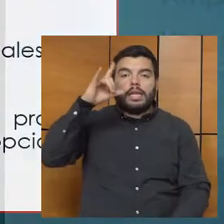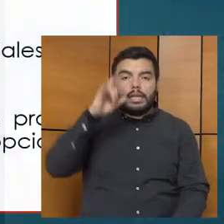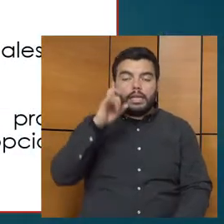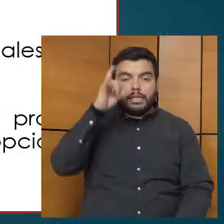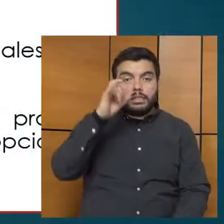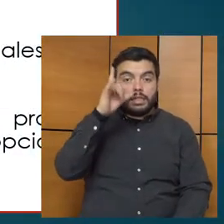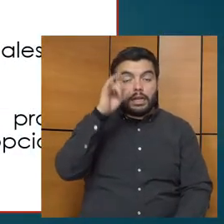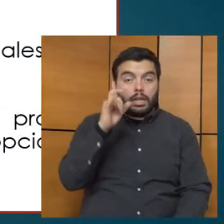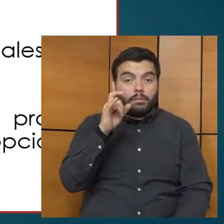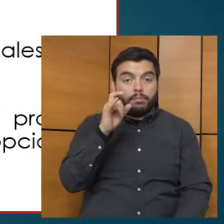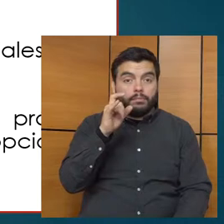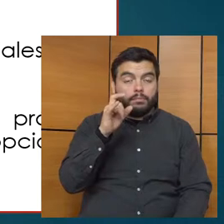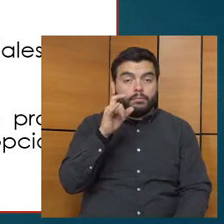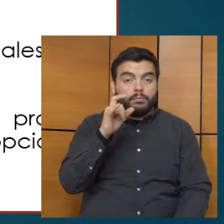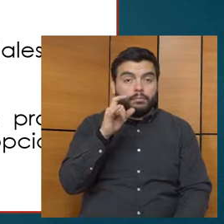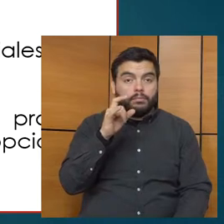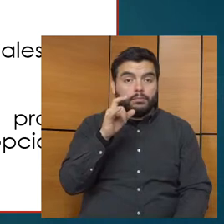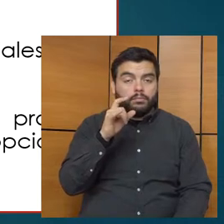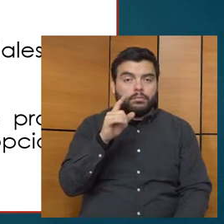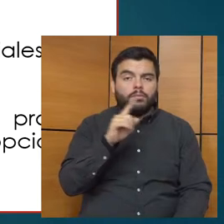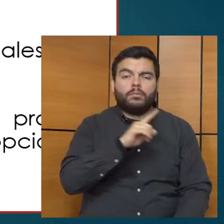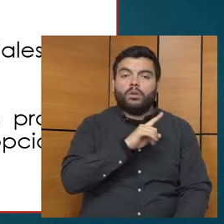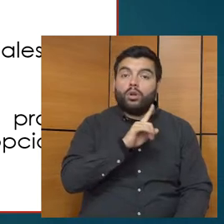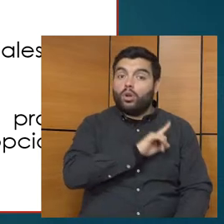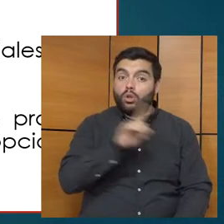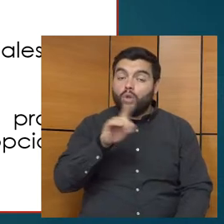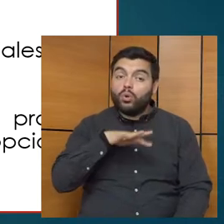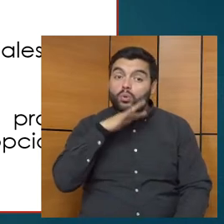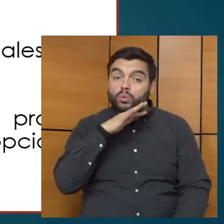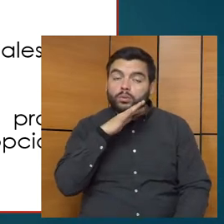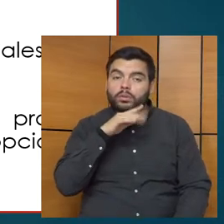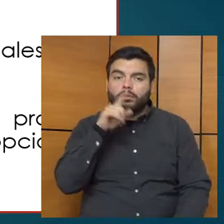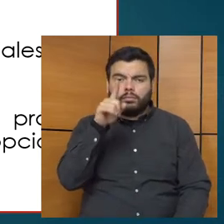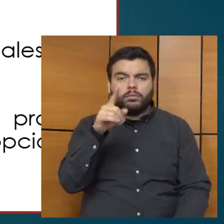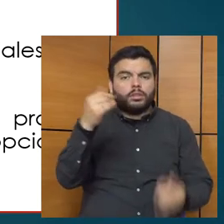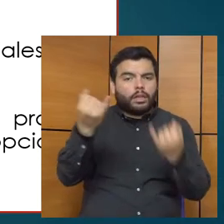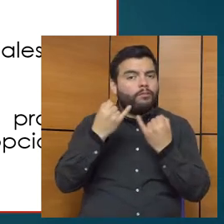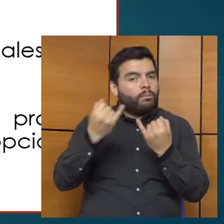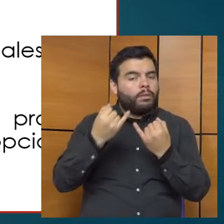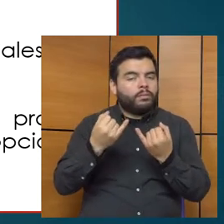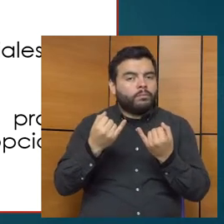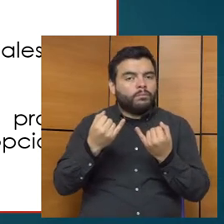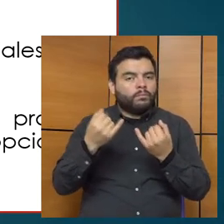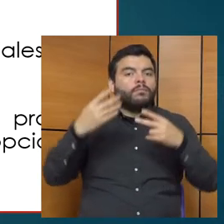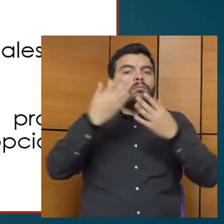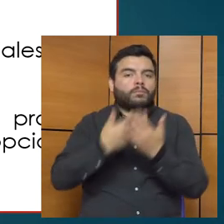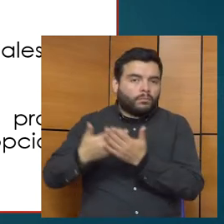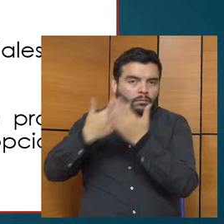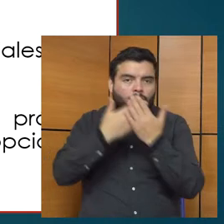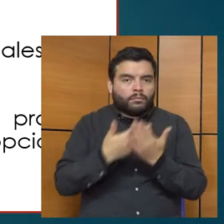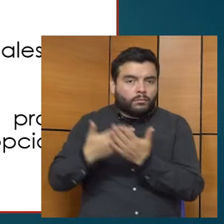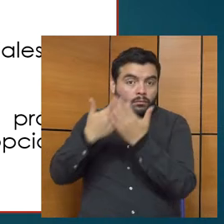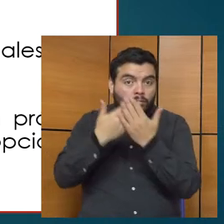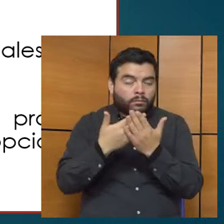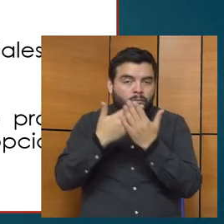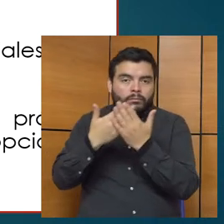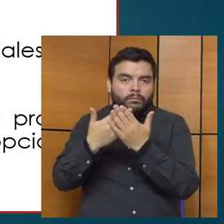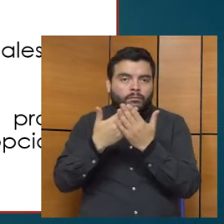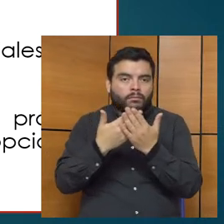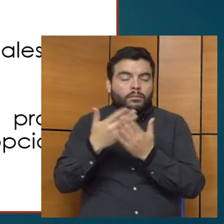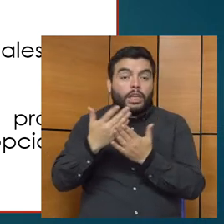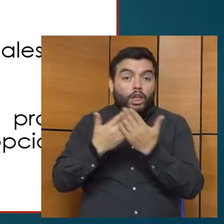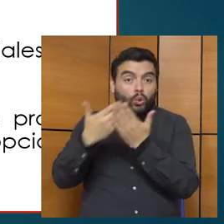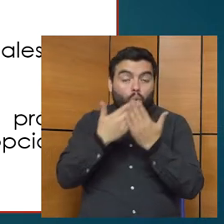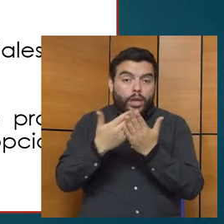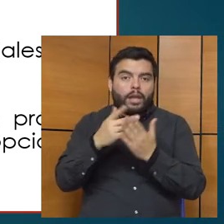podemos identificar mejor los no usuarios. Este tipo de análisis nos permite estudiar a los usuarios y también a los no usuarios.